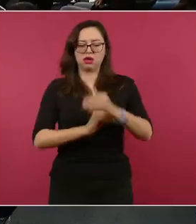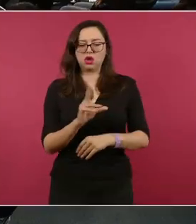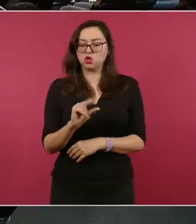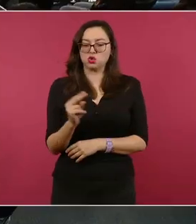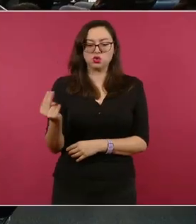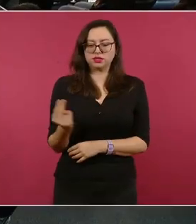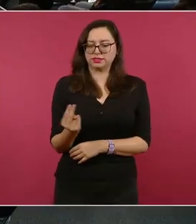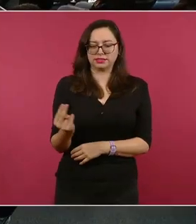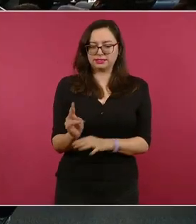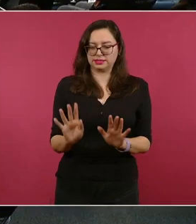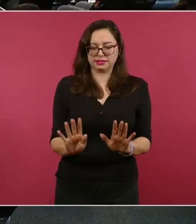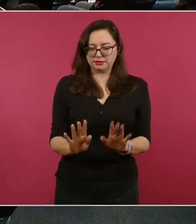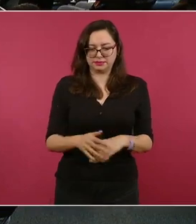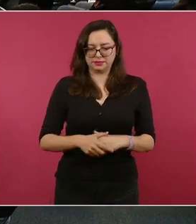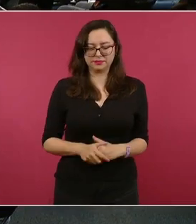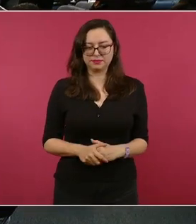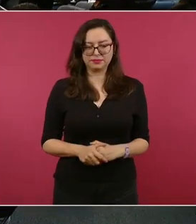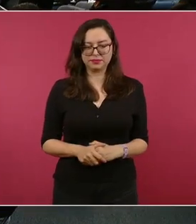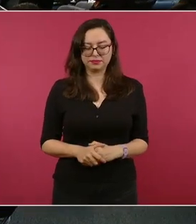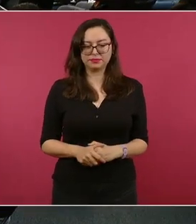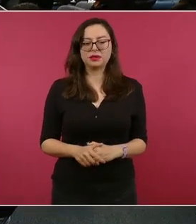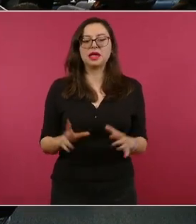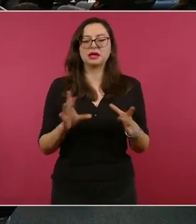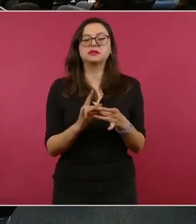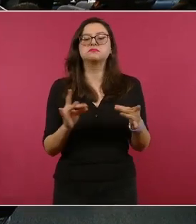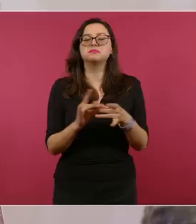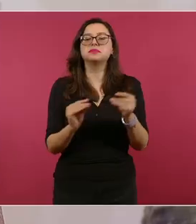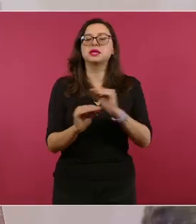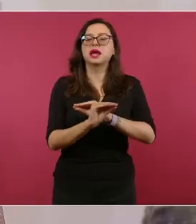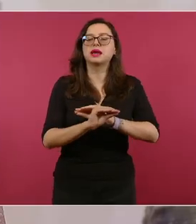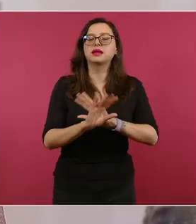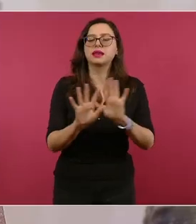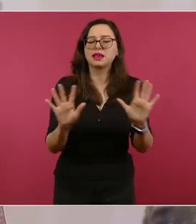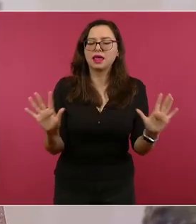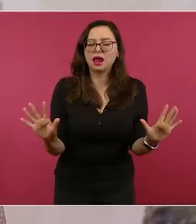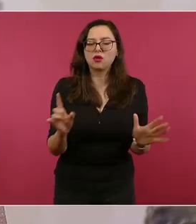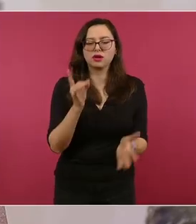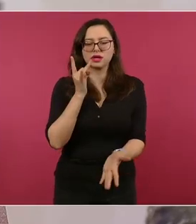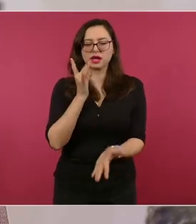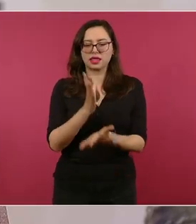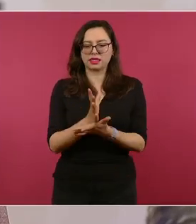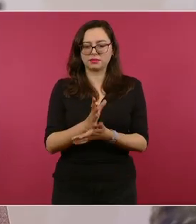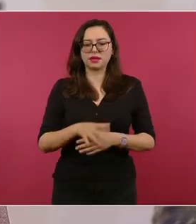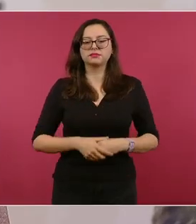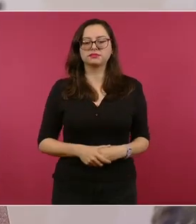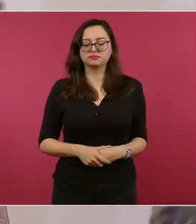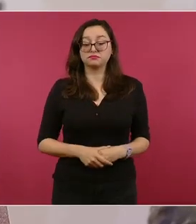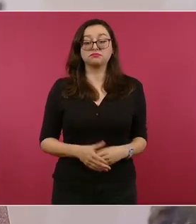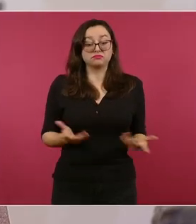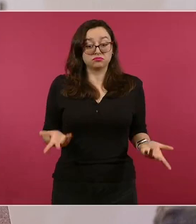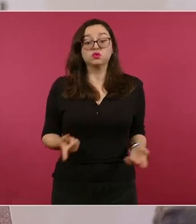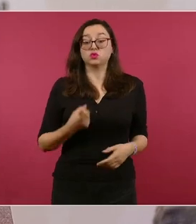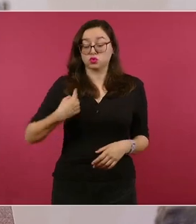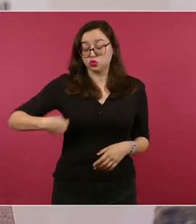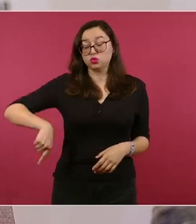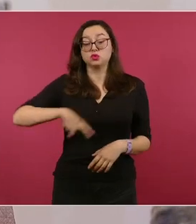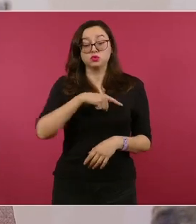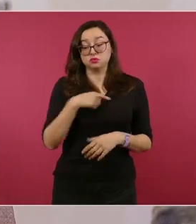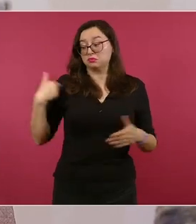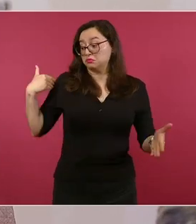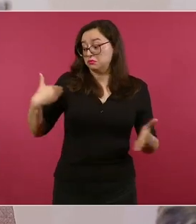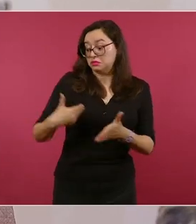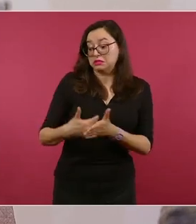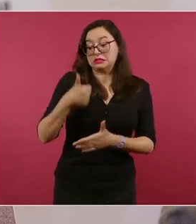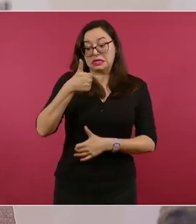Se trata de aclarar, ¿no?, las cosas. Entonces, decir que estamos atendiendo a todos,